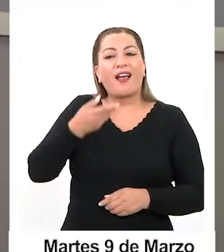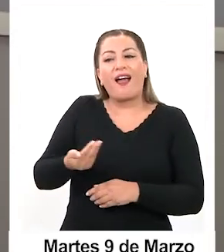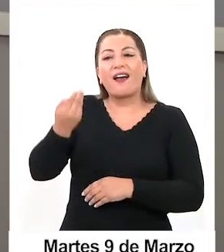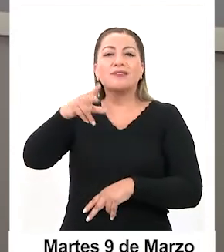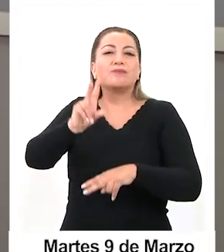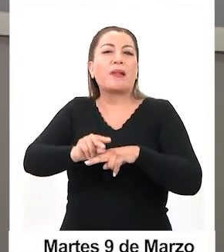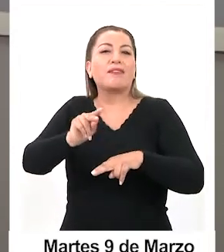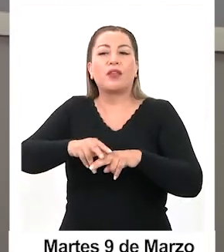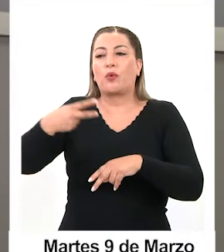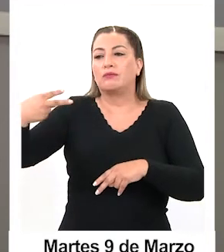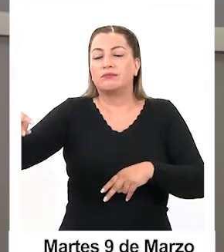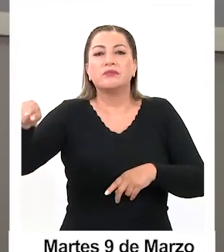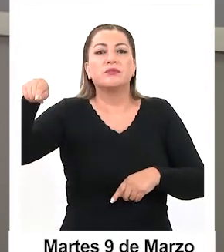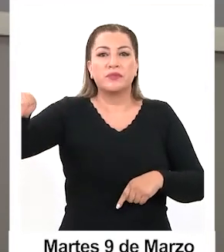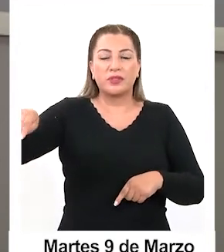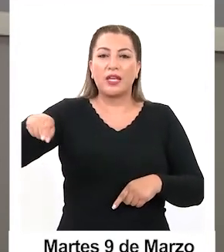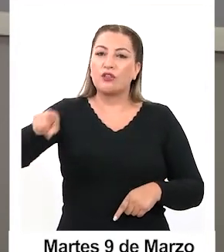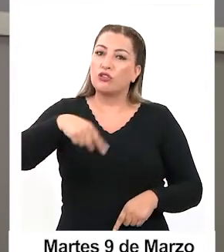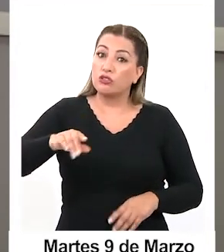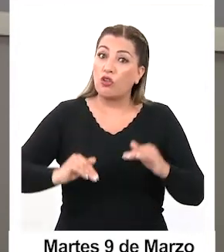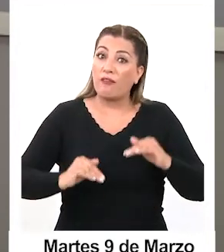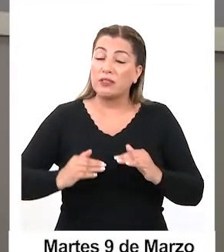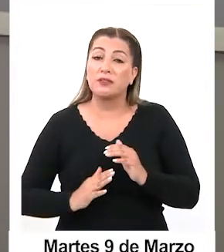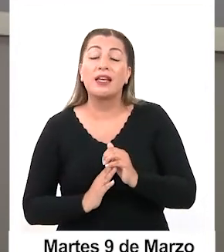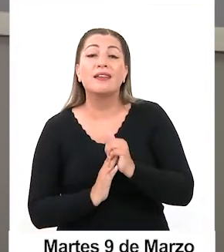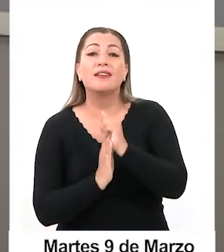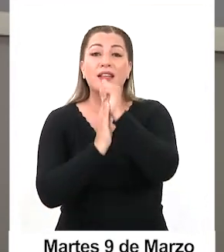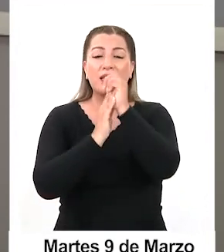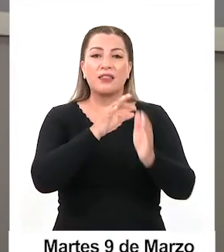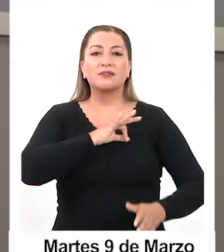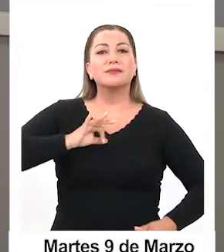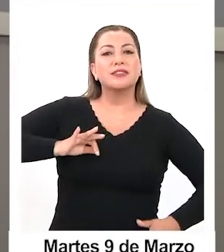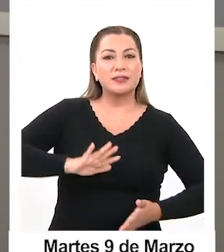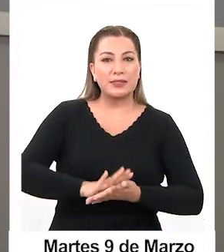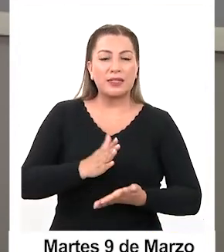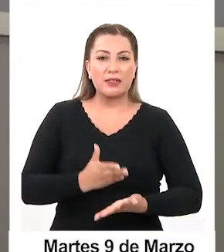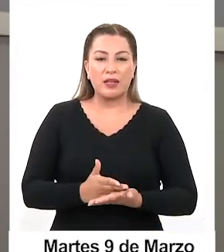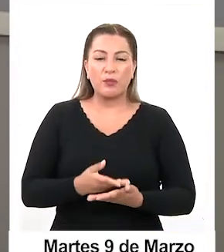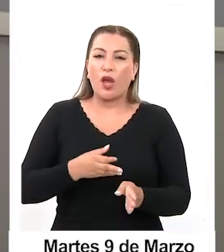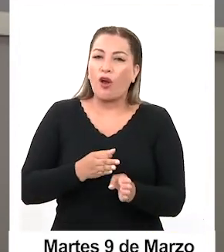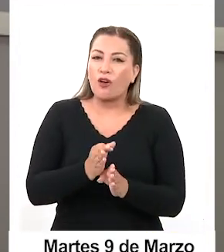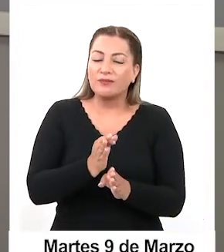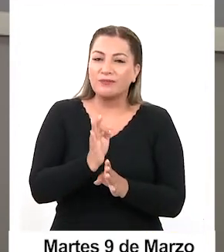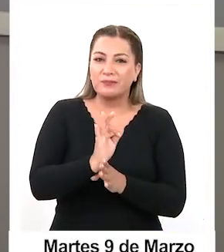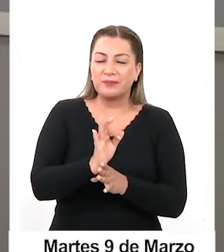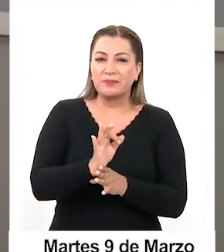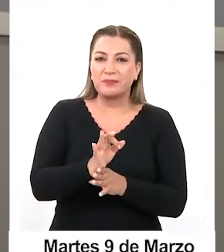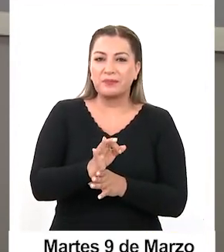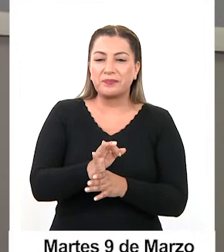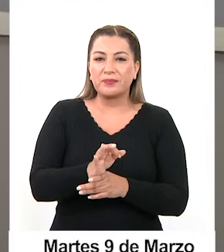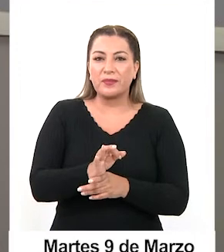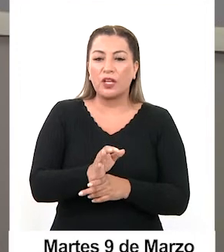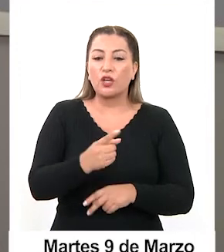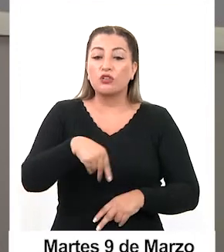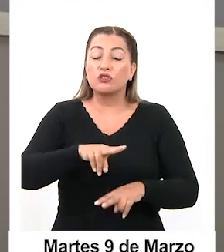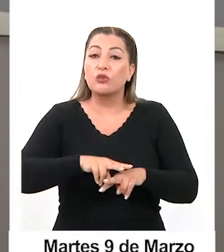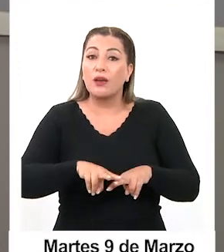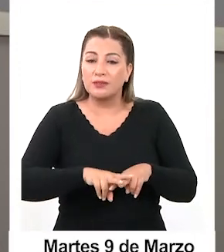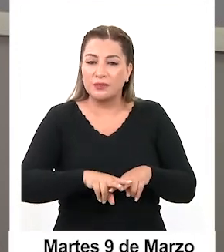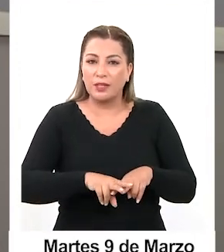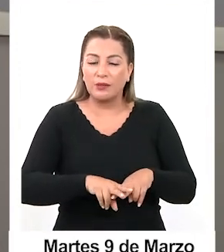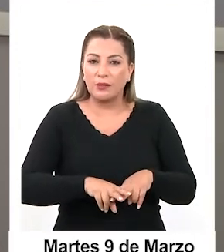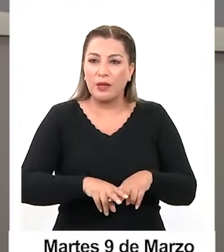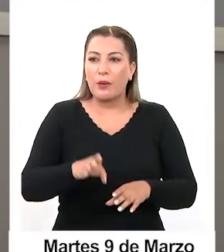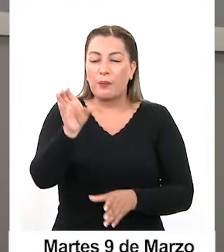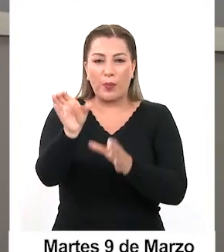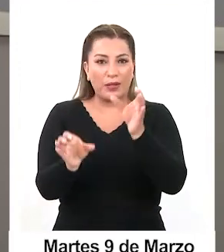uno lidera y uno marca, digamos, fundamentalmente con el liderazgo la orientación de lo que hay que realizar, pero quien